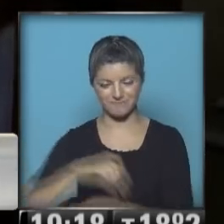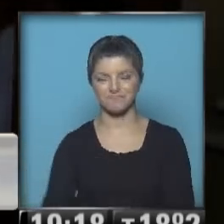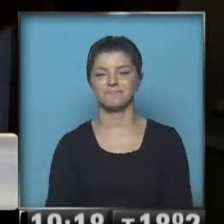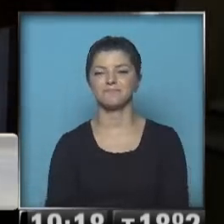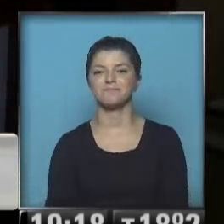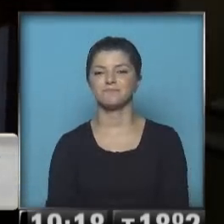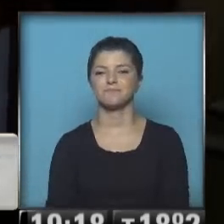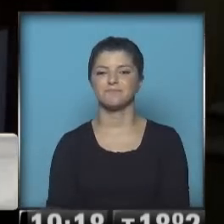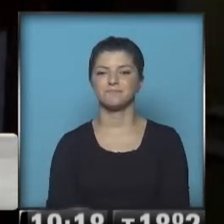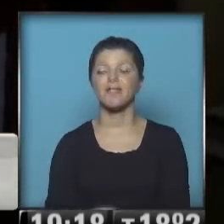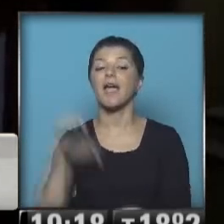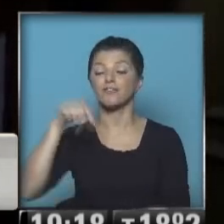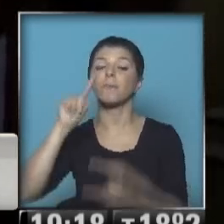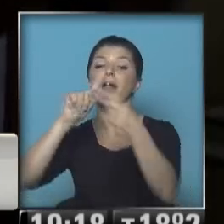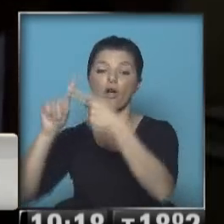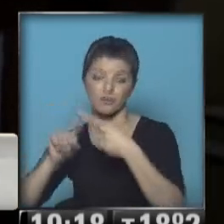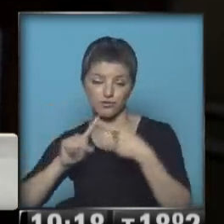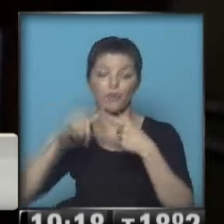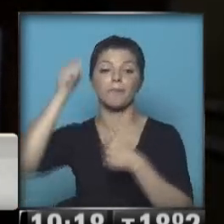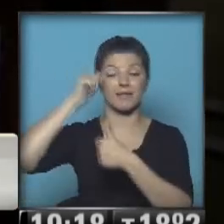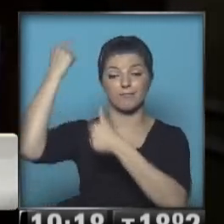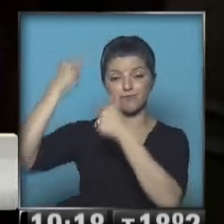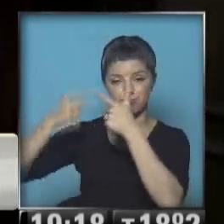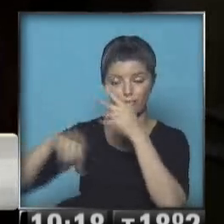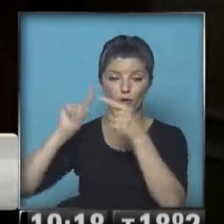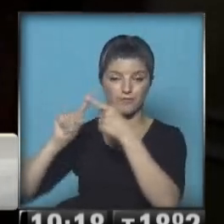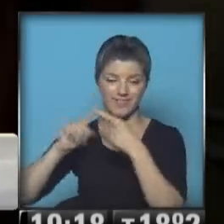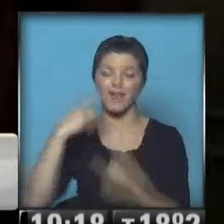eléctrica para la interconexión de la costa atlántica.